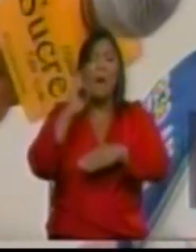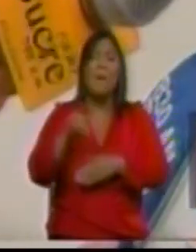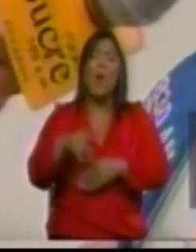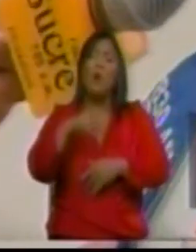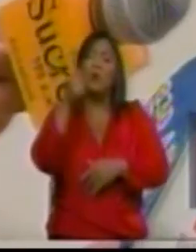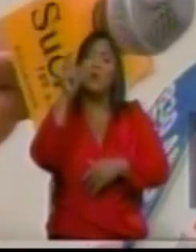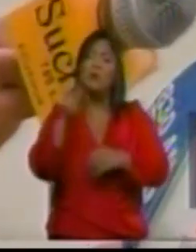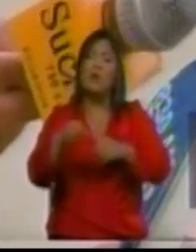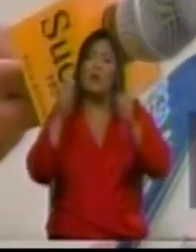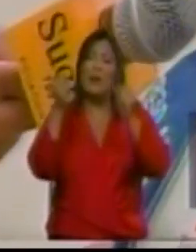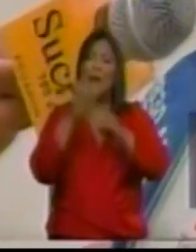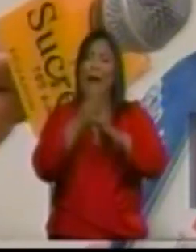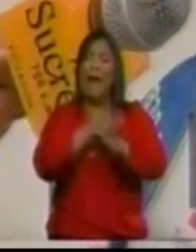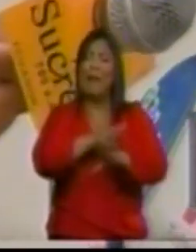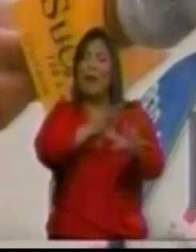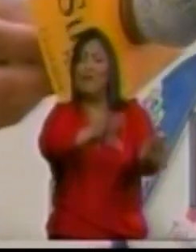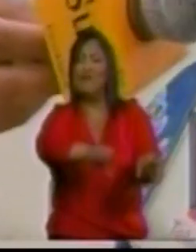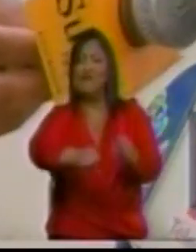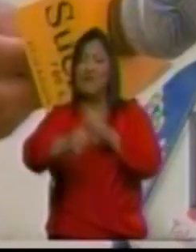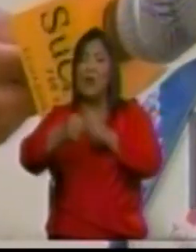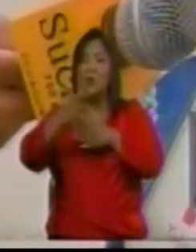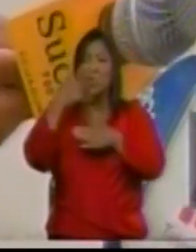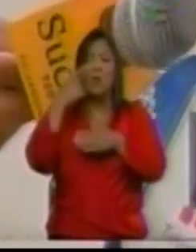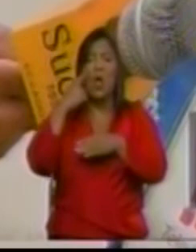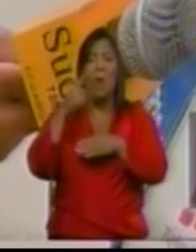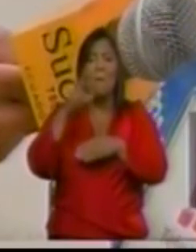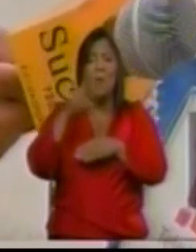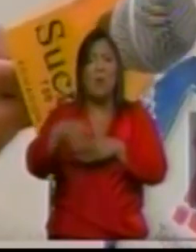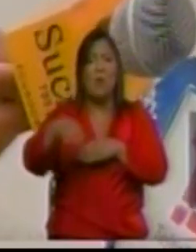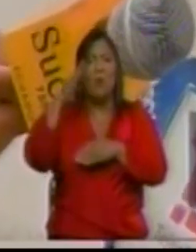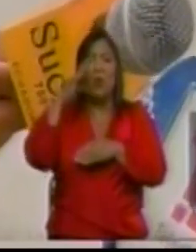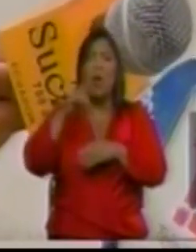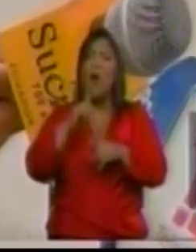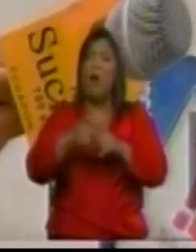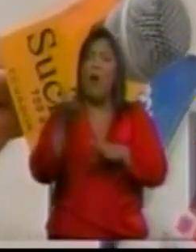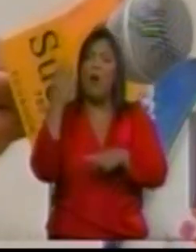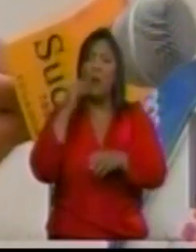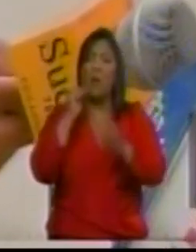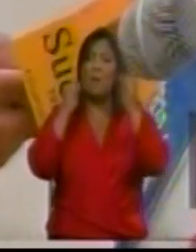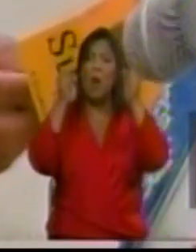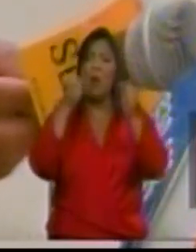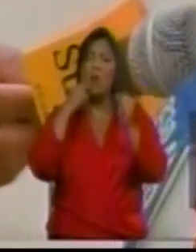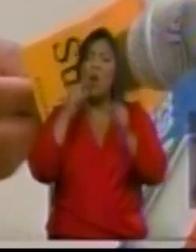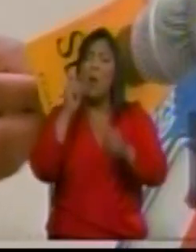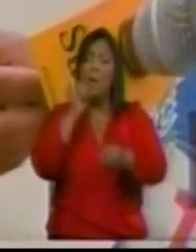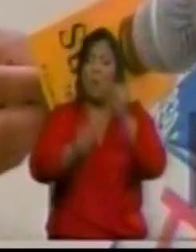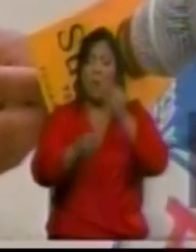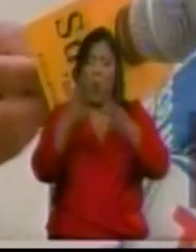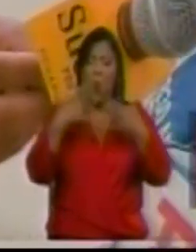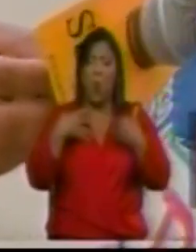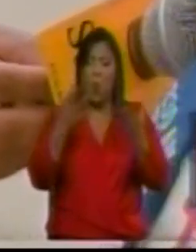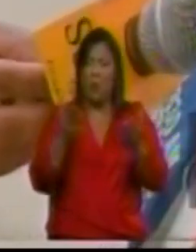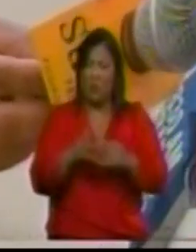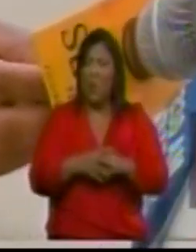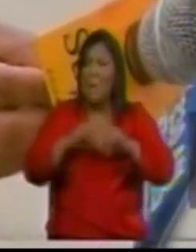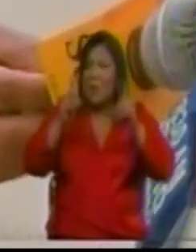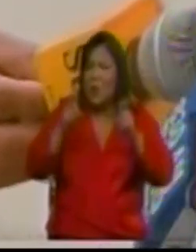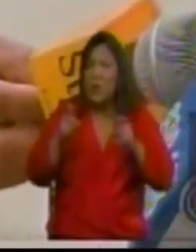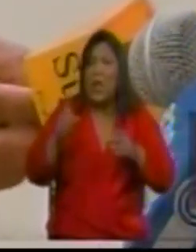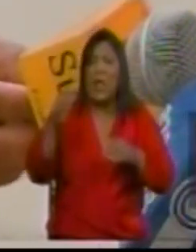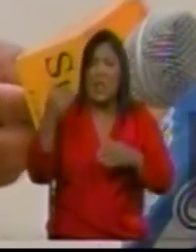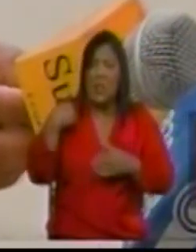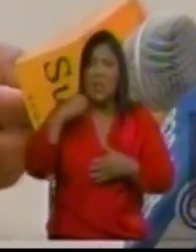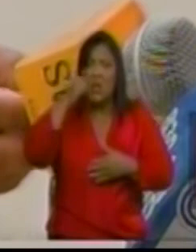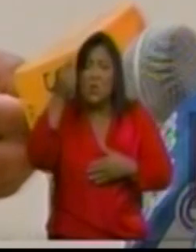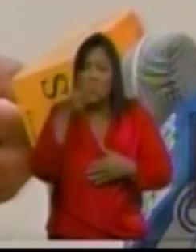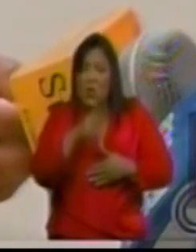fueron amenazadas con violencia sexual, los mismos policías que fueron prendidos con fuego, que ellos no tienen derechos. Yo sí pregunto, si quisiera